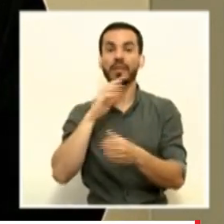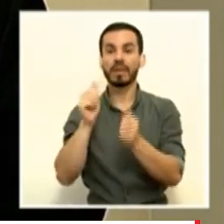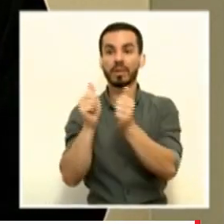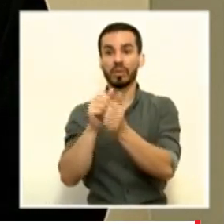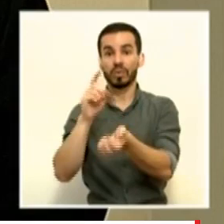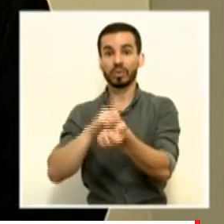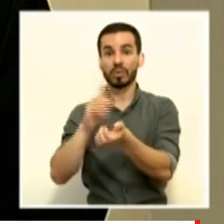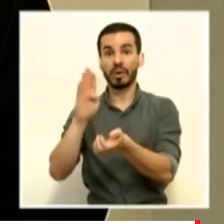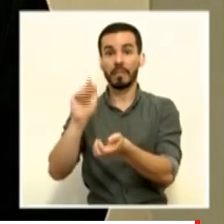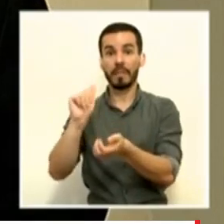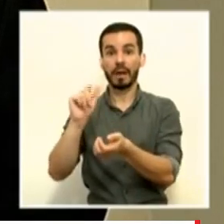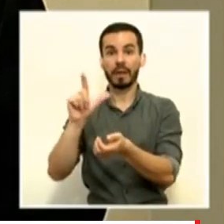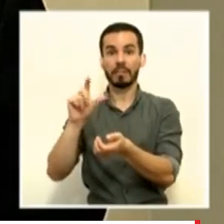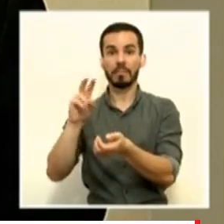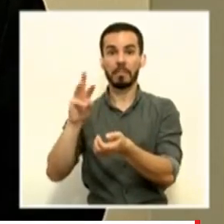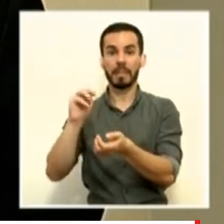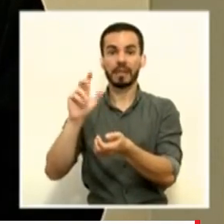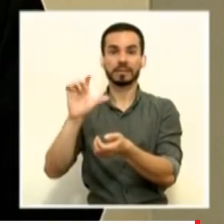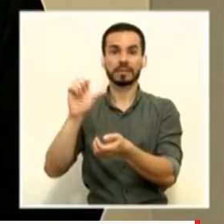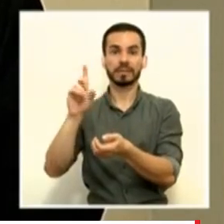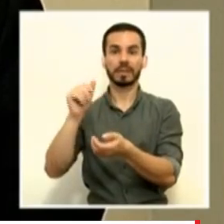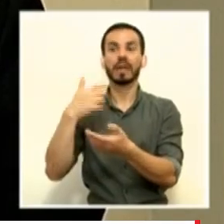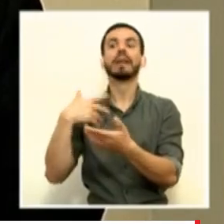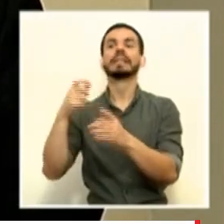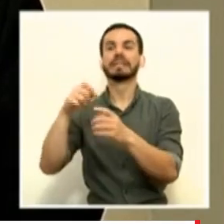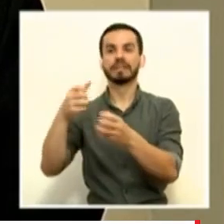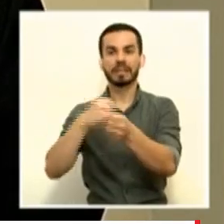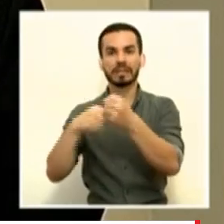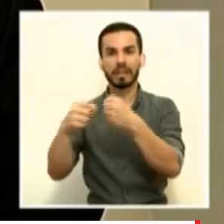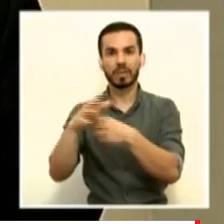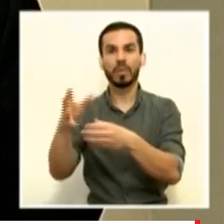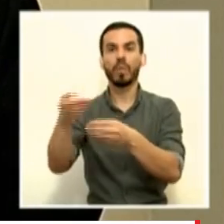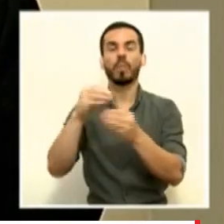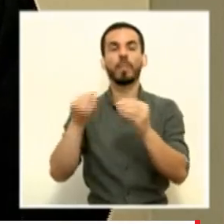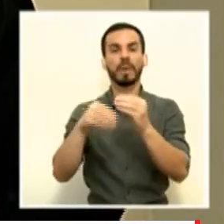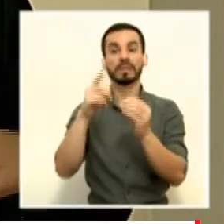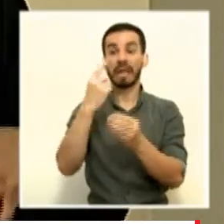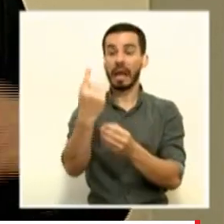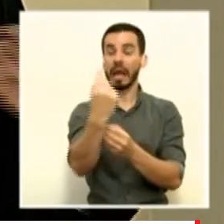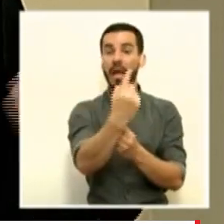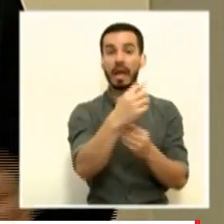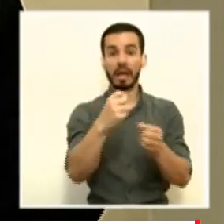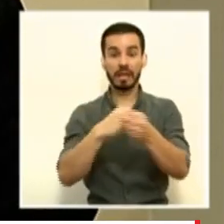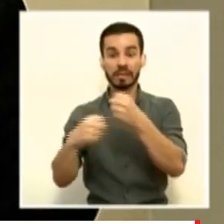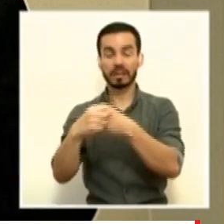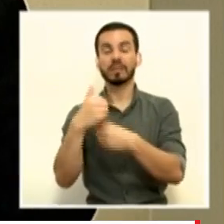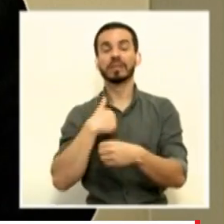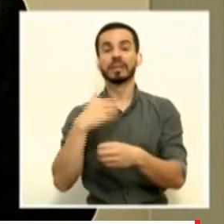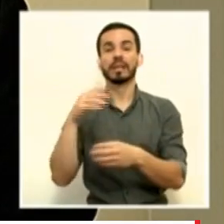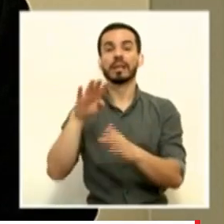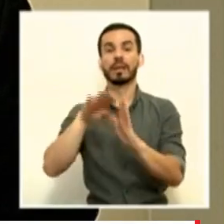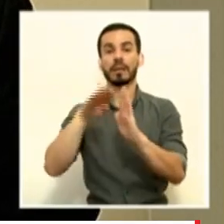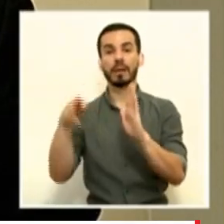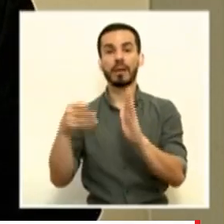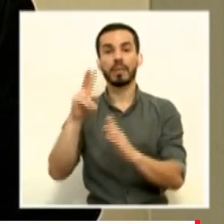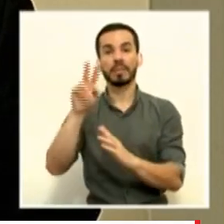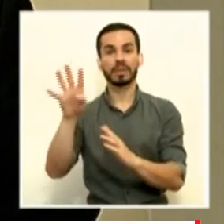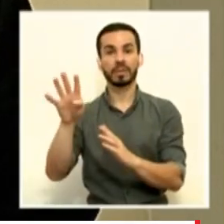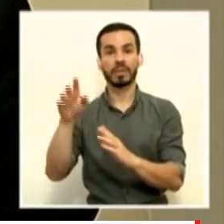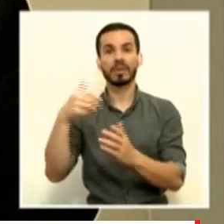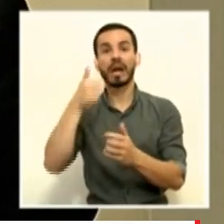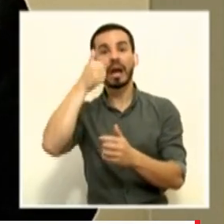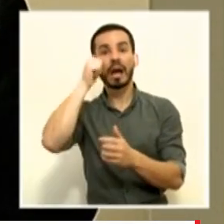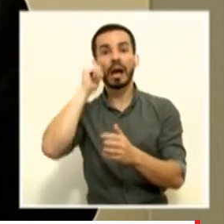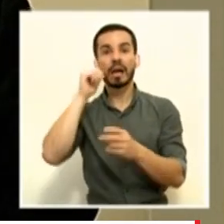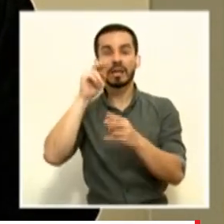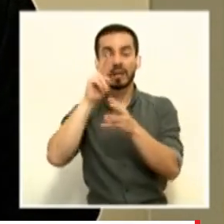doctora Balmaceda, probablemente se tenga que tomar otro salón. Cada salón es de 24. De hecho, ayer se reforzaron con monitores